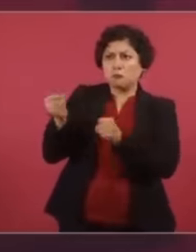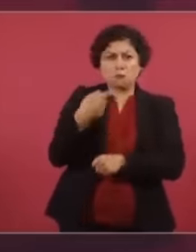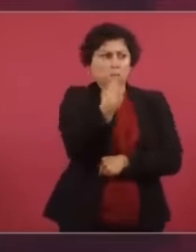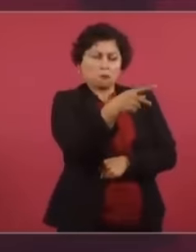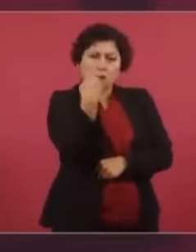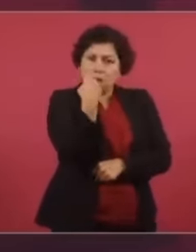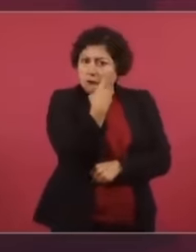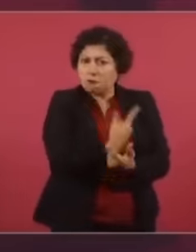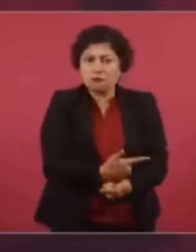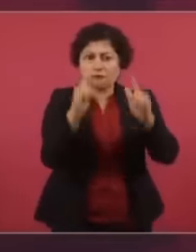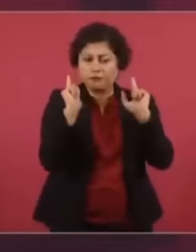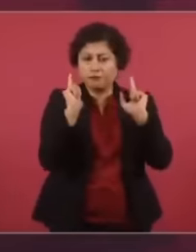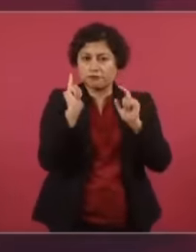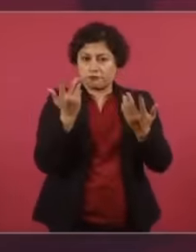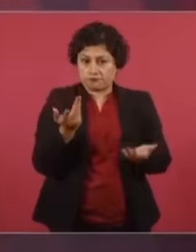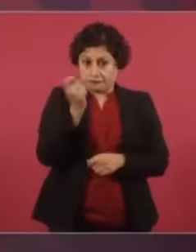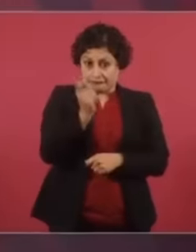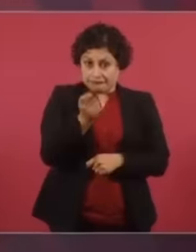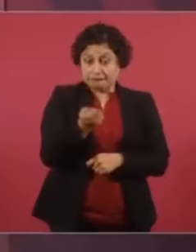esas autoridades